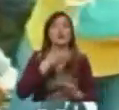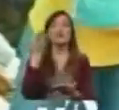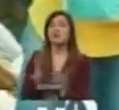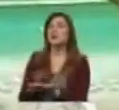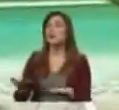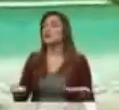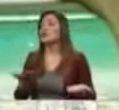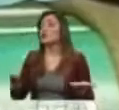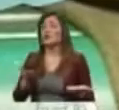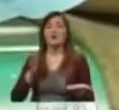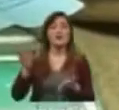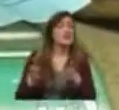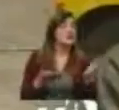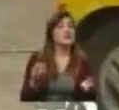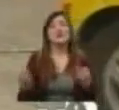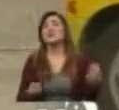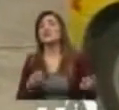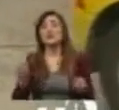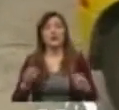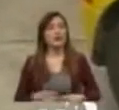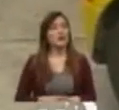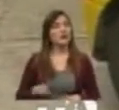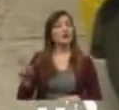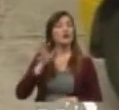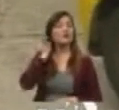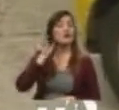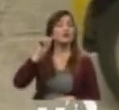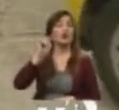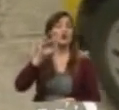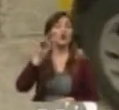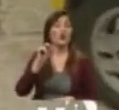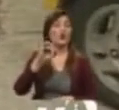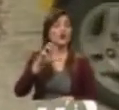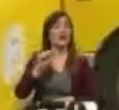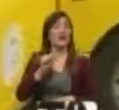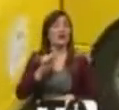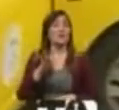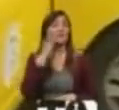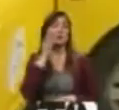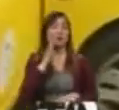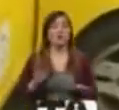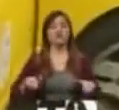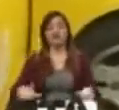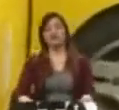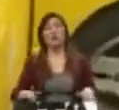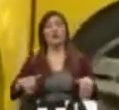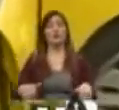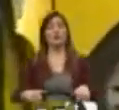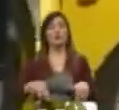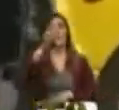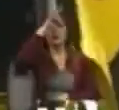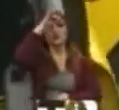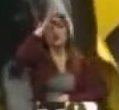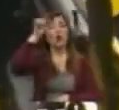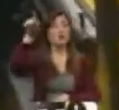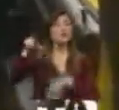sin saber a dónde dirigirse o qué hacer, como Antonia, que en silla de ruedas tuvo que llevarse a su madre al hospital de infectología